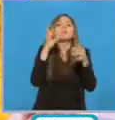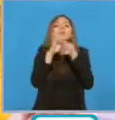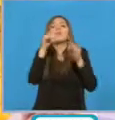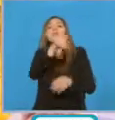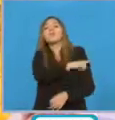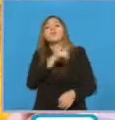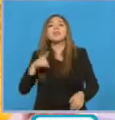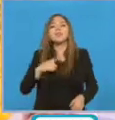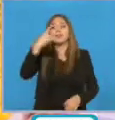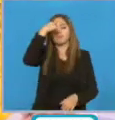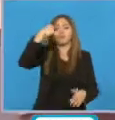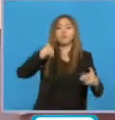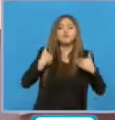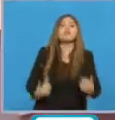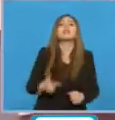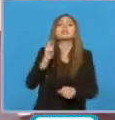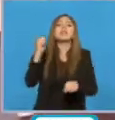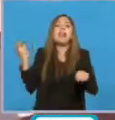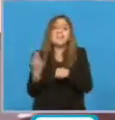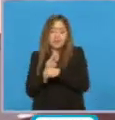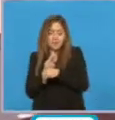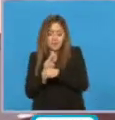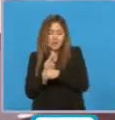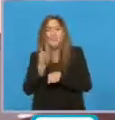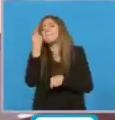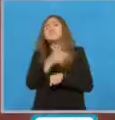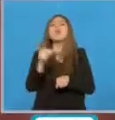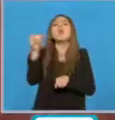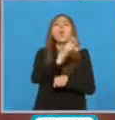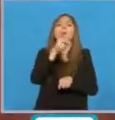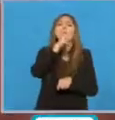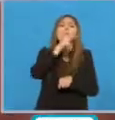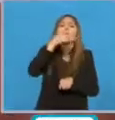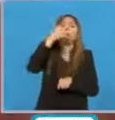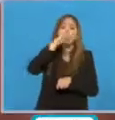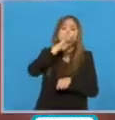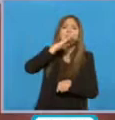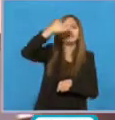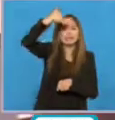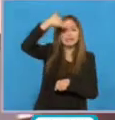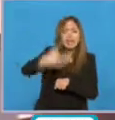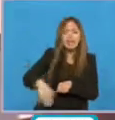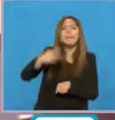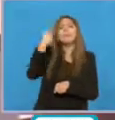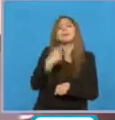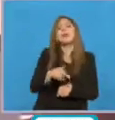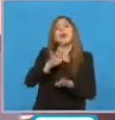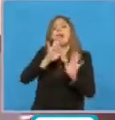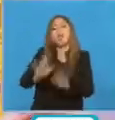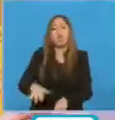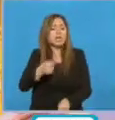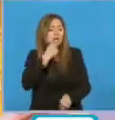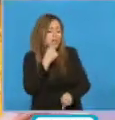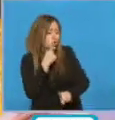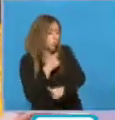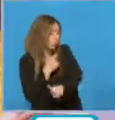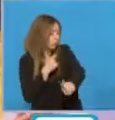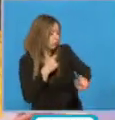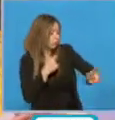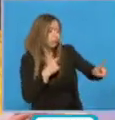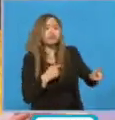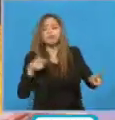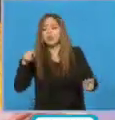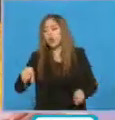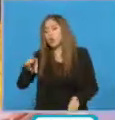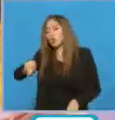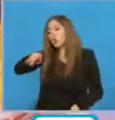de la situación. Pero, ¿qué pasa cuando están hiperconscientes de esta situación y le hacen saber a los niños delante de todo el mundo que lo están